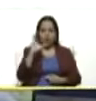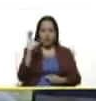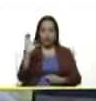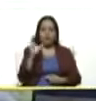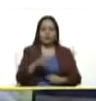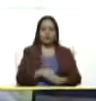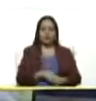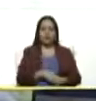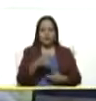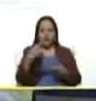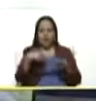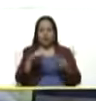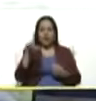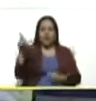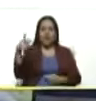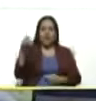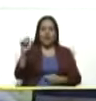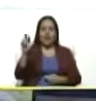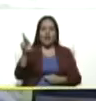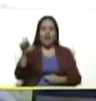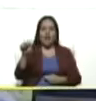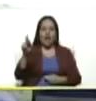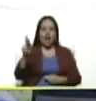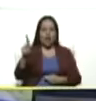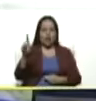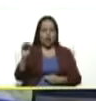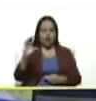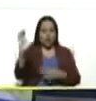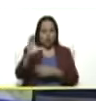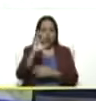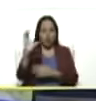Gerardo Montenegro, Colombia.